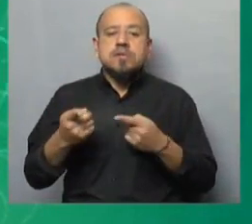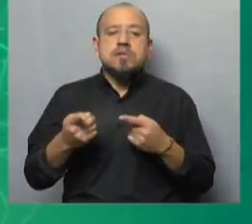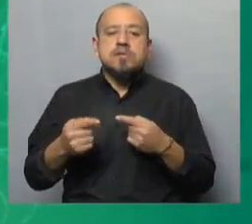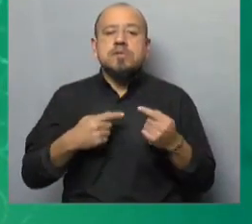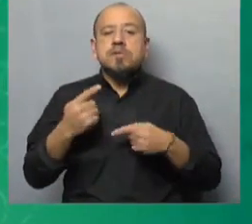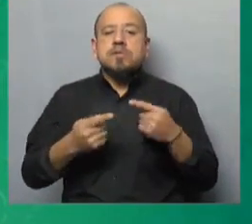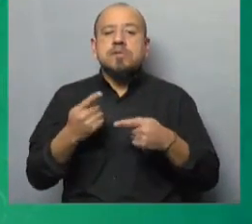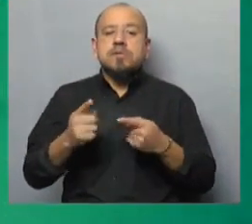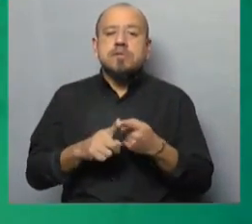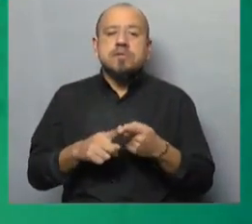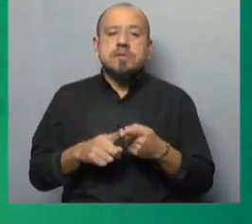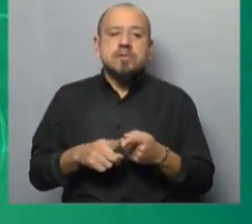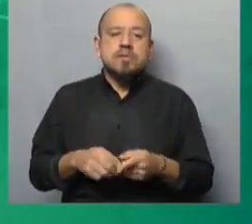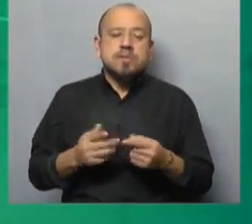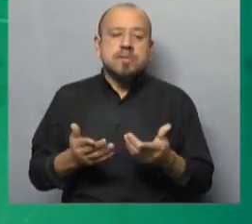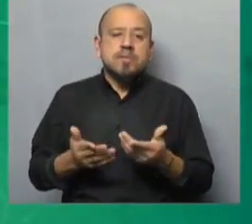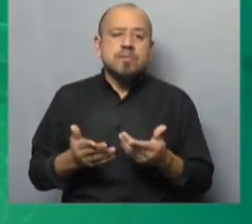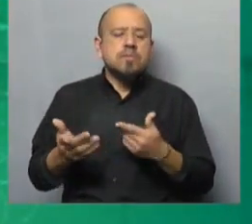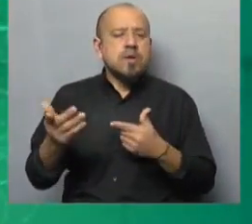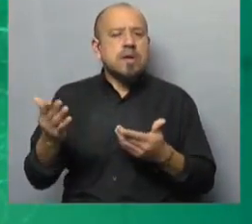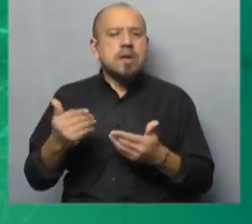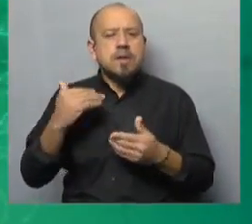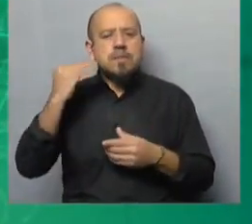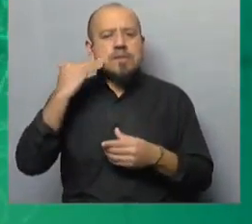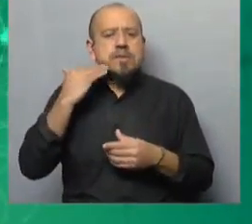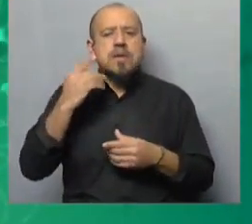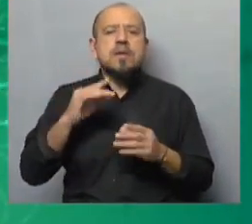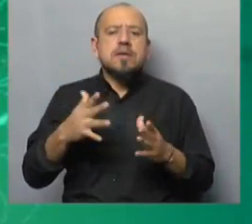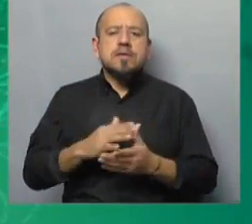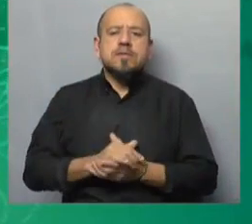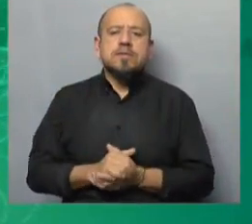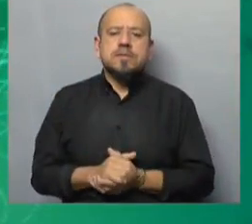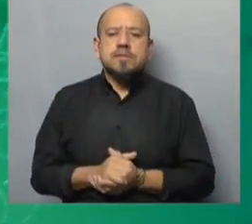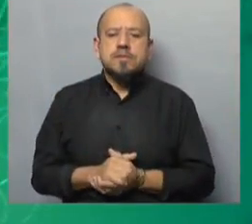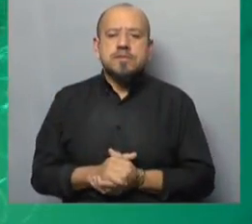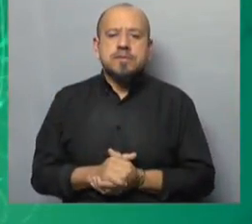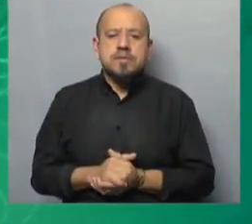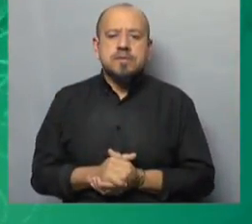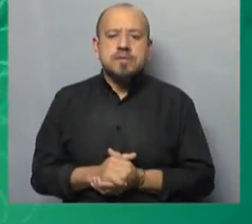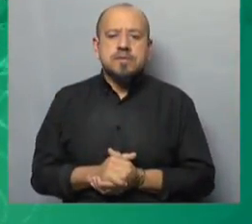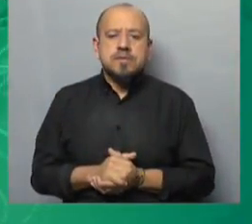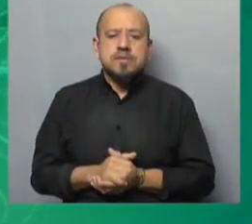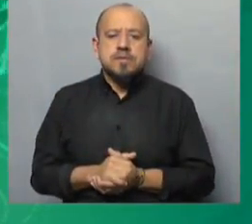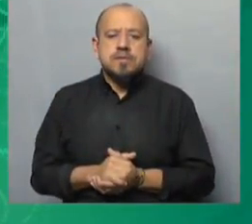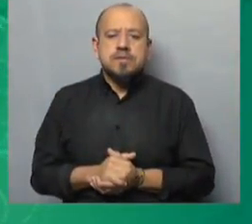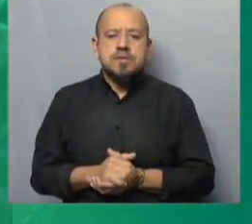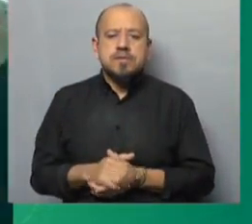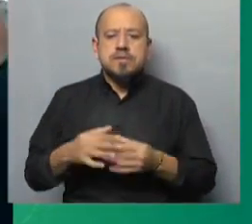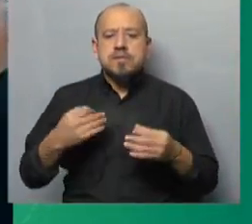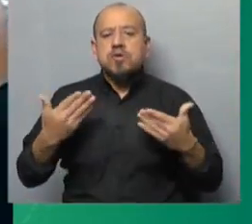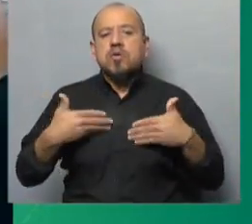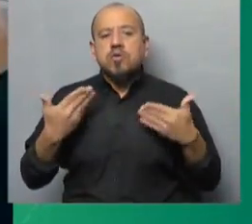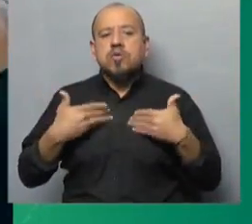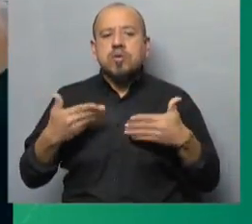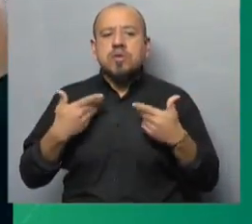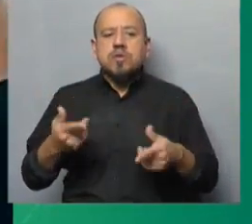que significa para tu departamento también muchas cosas juntas y bueno la verdad que muy contentos de